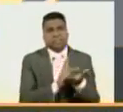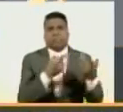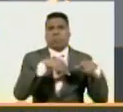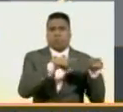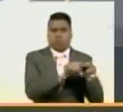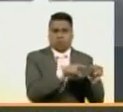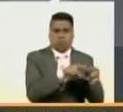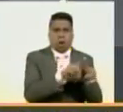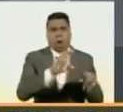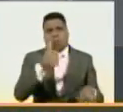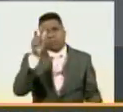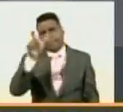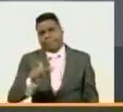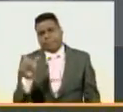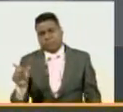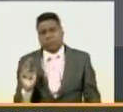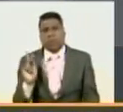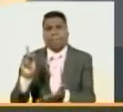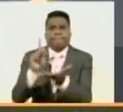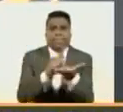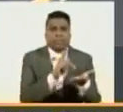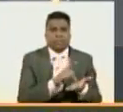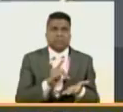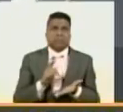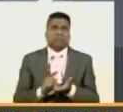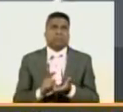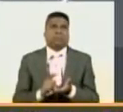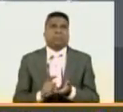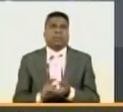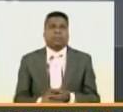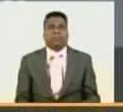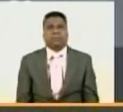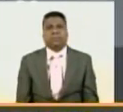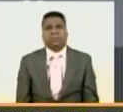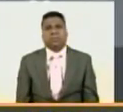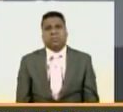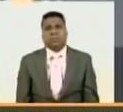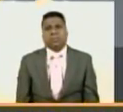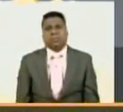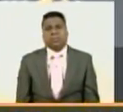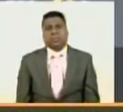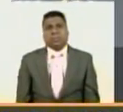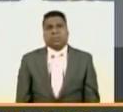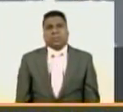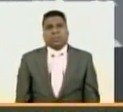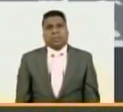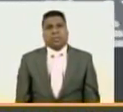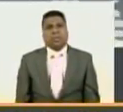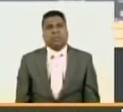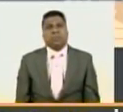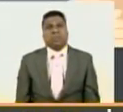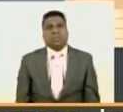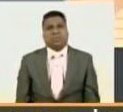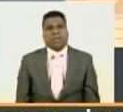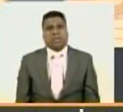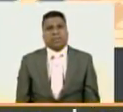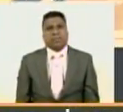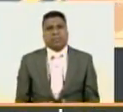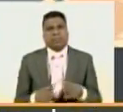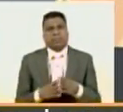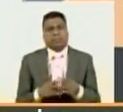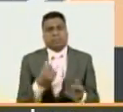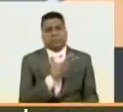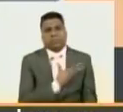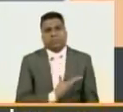que estas otras personas que son integrantes de la Cámara Municipal. Y allí destacar también,